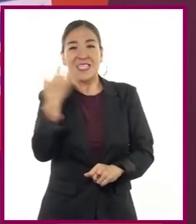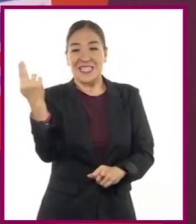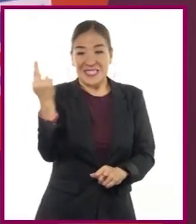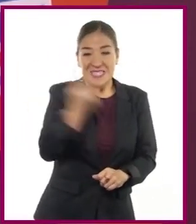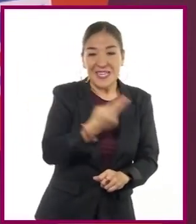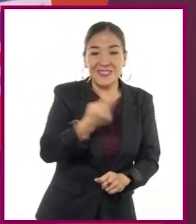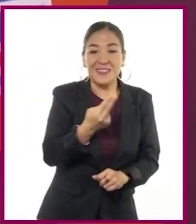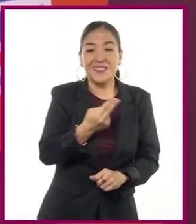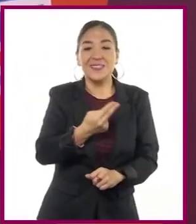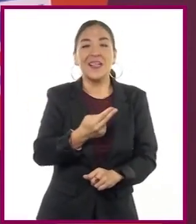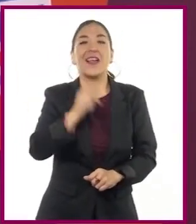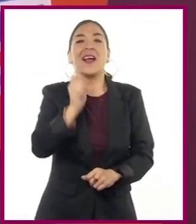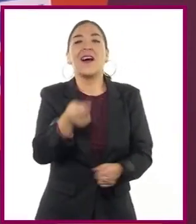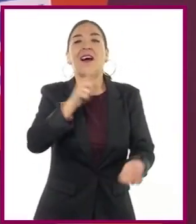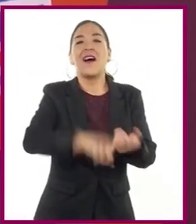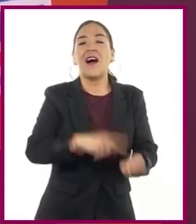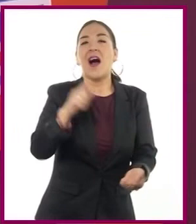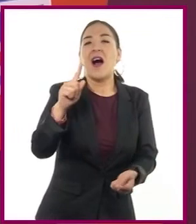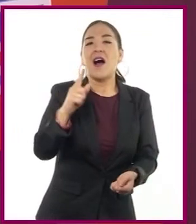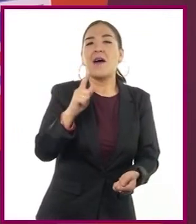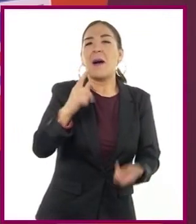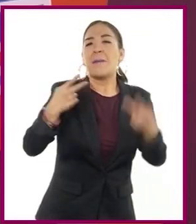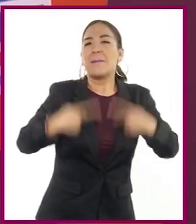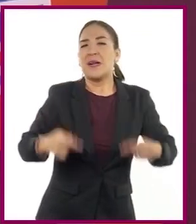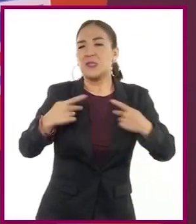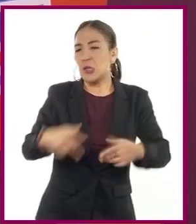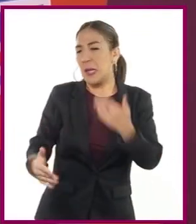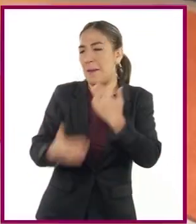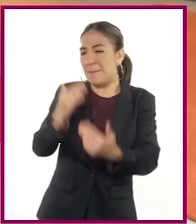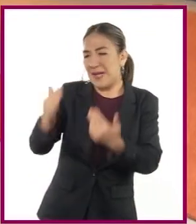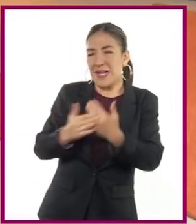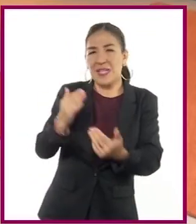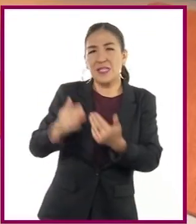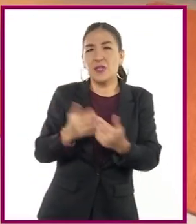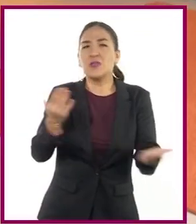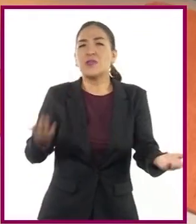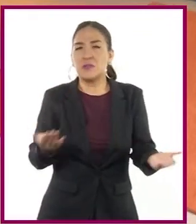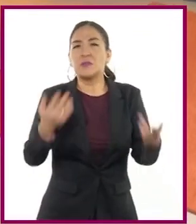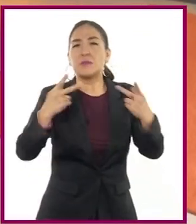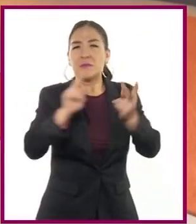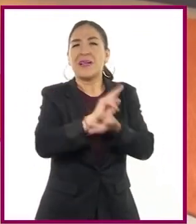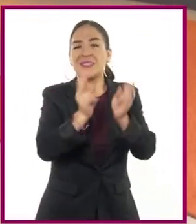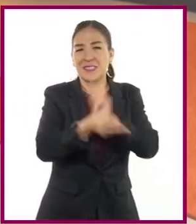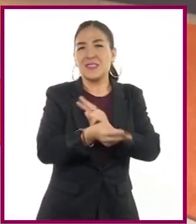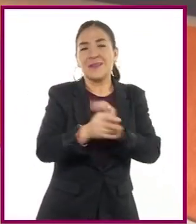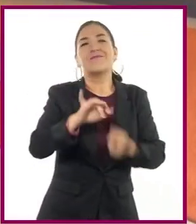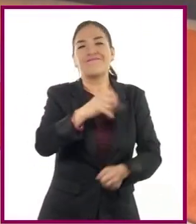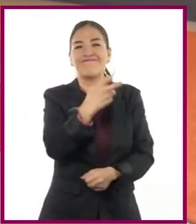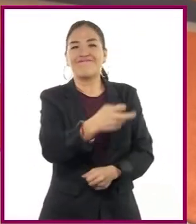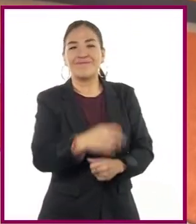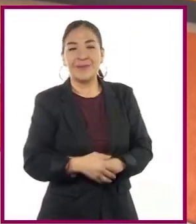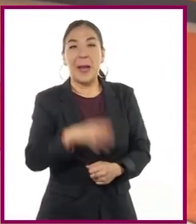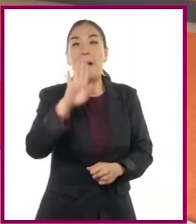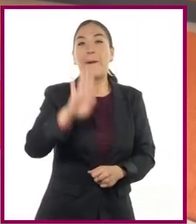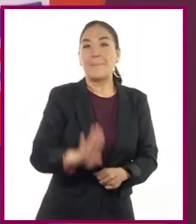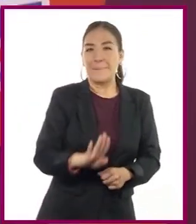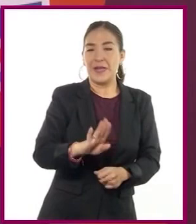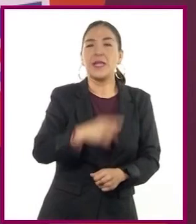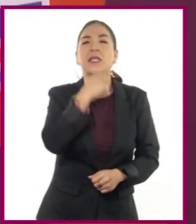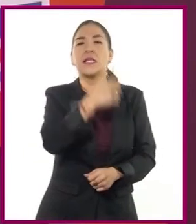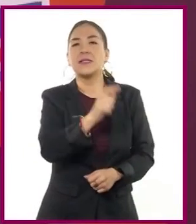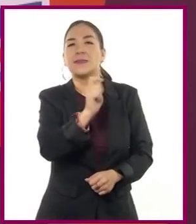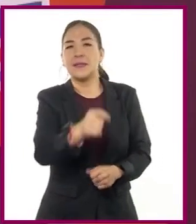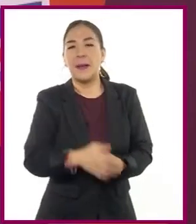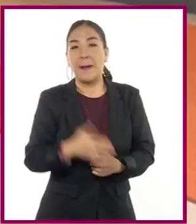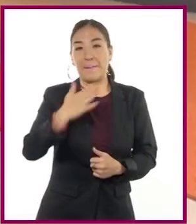necesidad vivir con un menor número de vecinos y vecinas. Exacto. En cuanto a la opción B, podríamos pensar